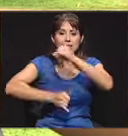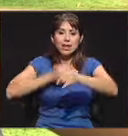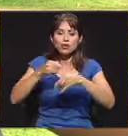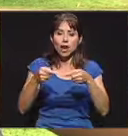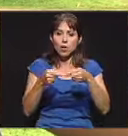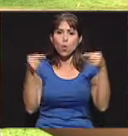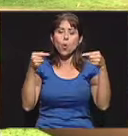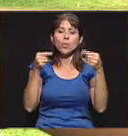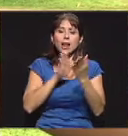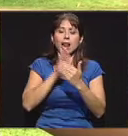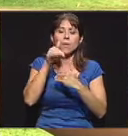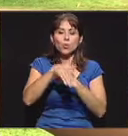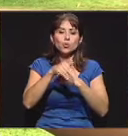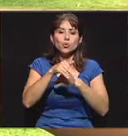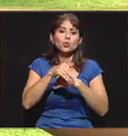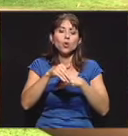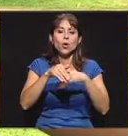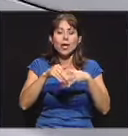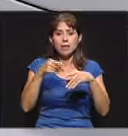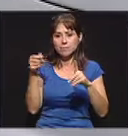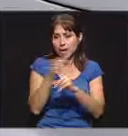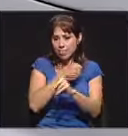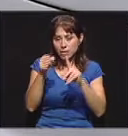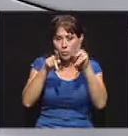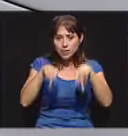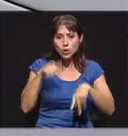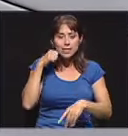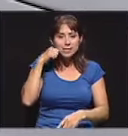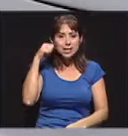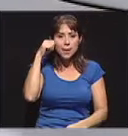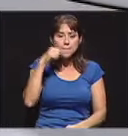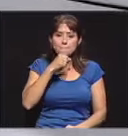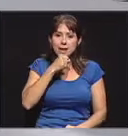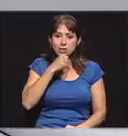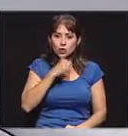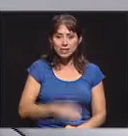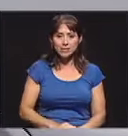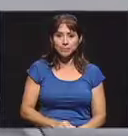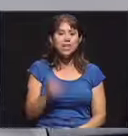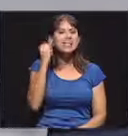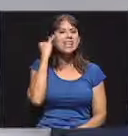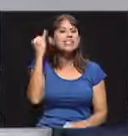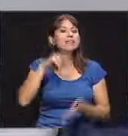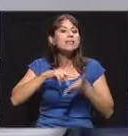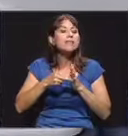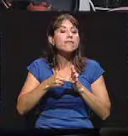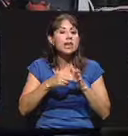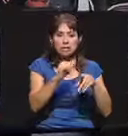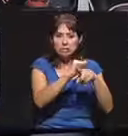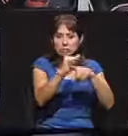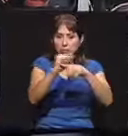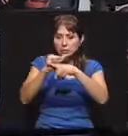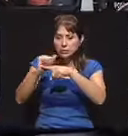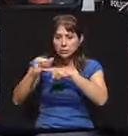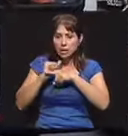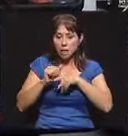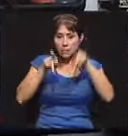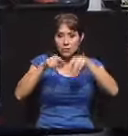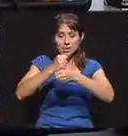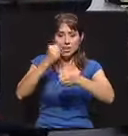Abuso y el Nacional contra el Abuso y Maltrato a las Personas Mayores. La iniciativa consiste en una serie de capacitaciones a los empleados de las empresas de